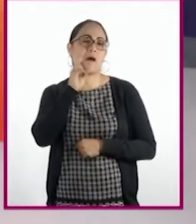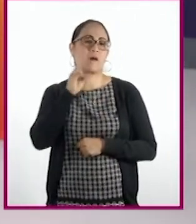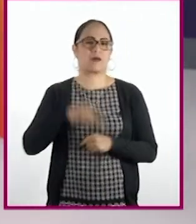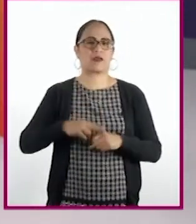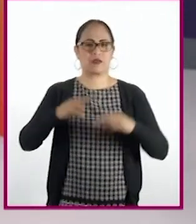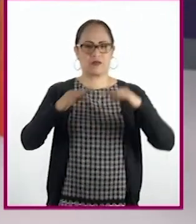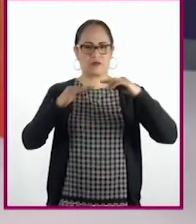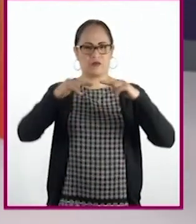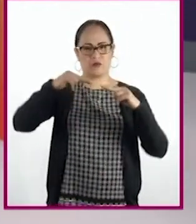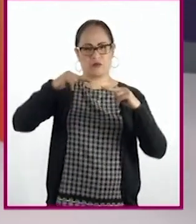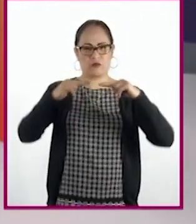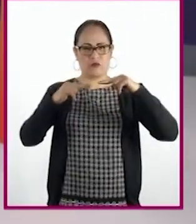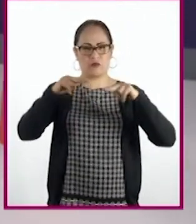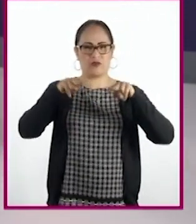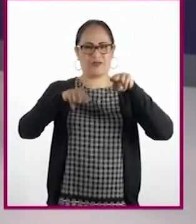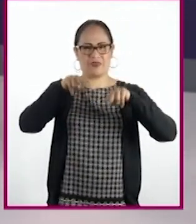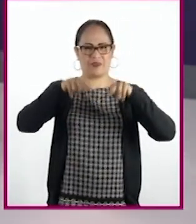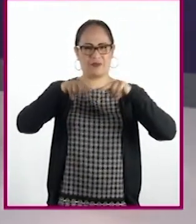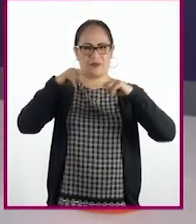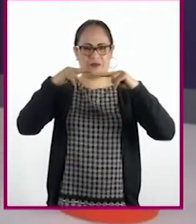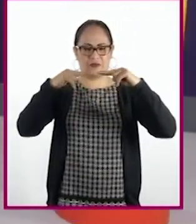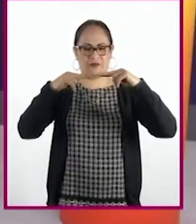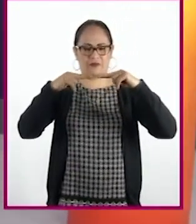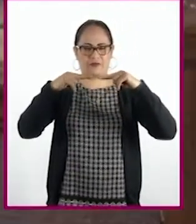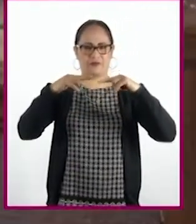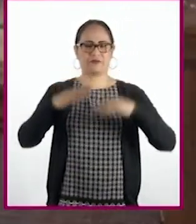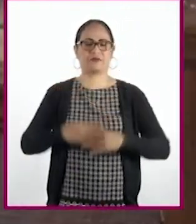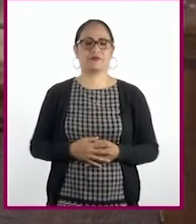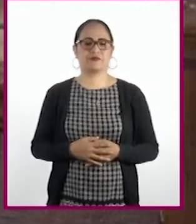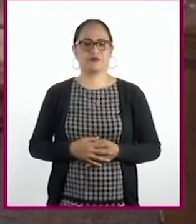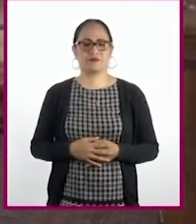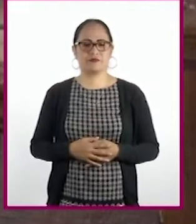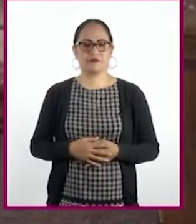parece? Fíjate.